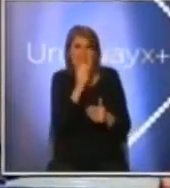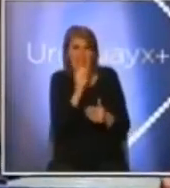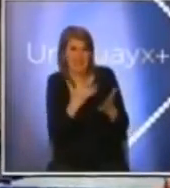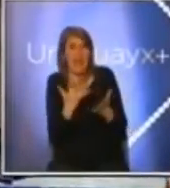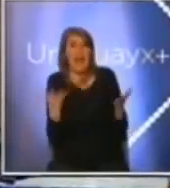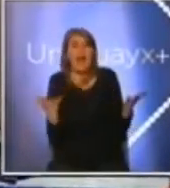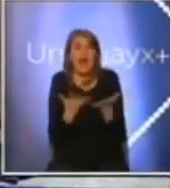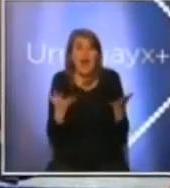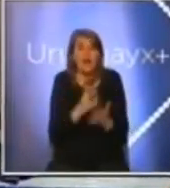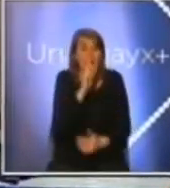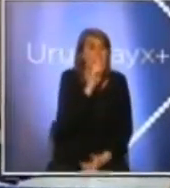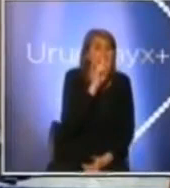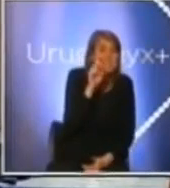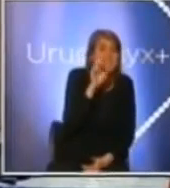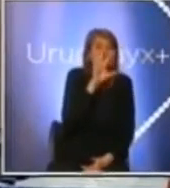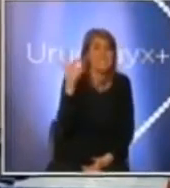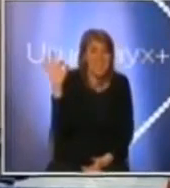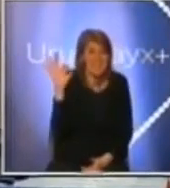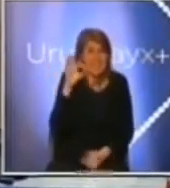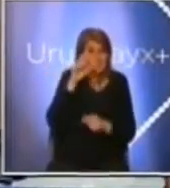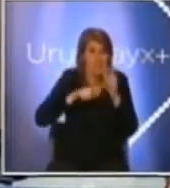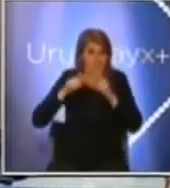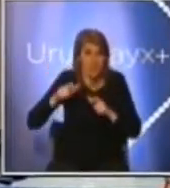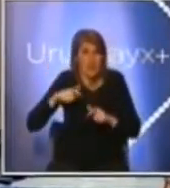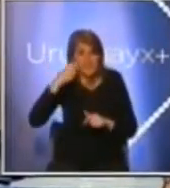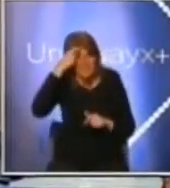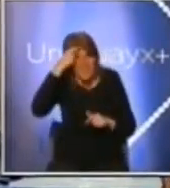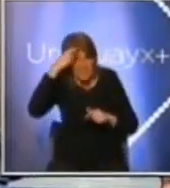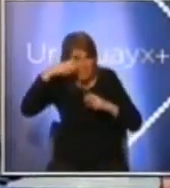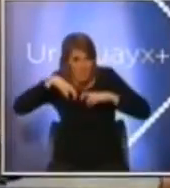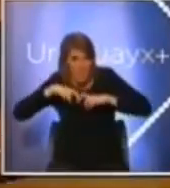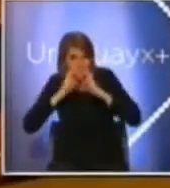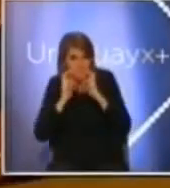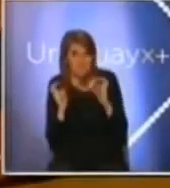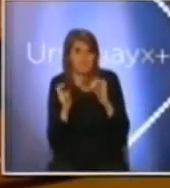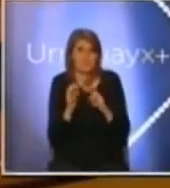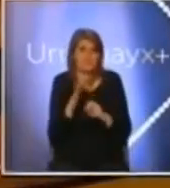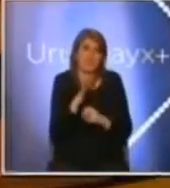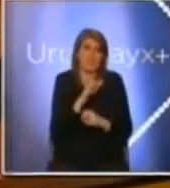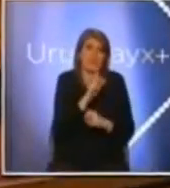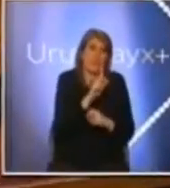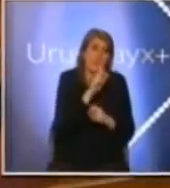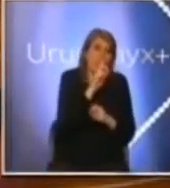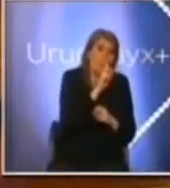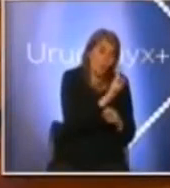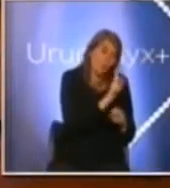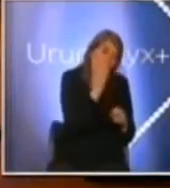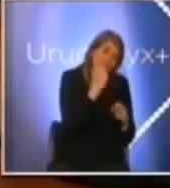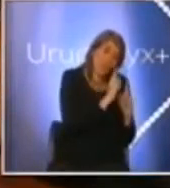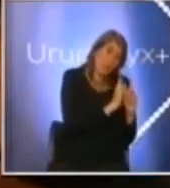de 1.500 en la actualidad, lo que constituye aproximadamente el 1 por 1.000 de la